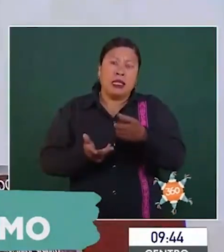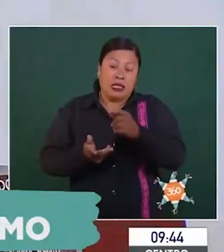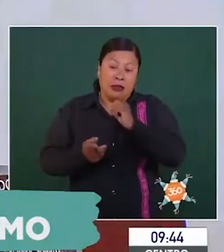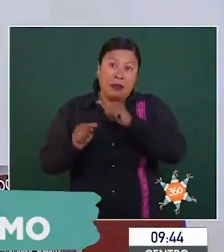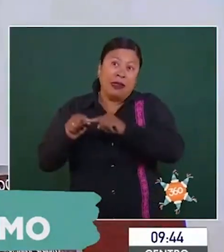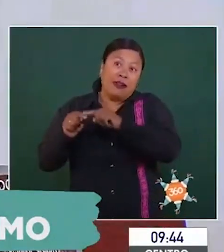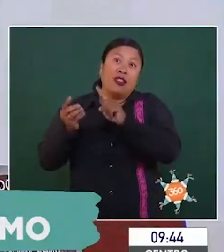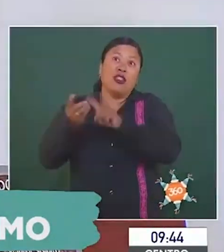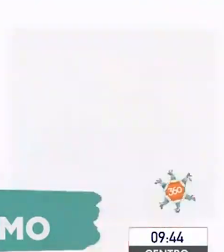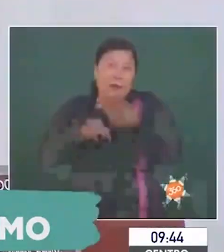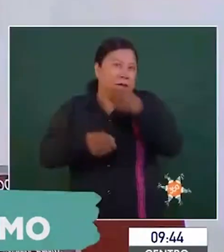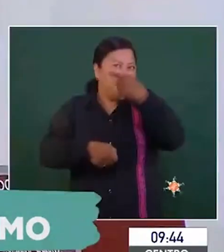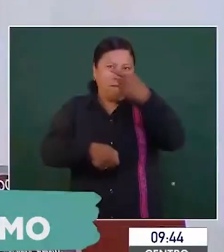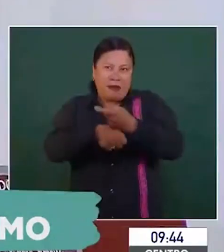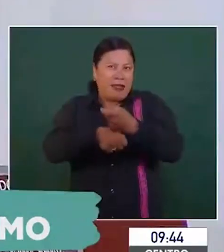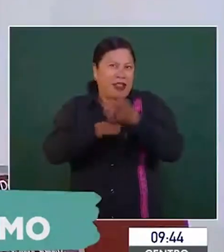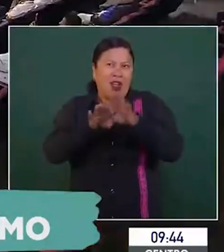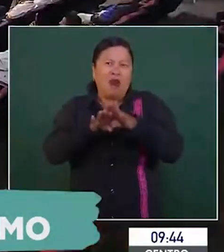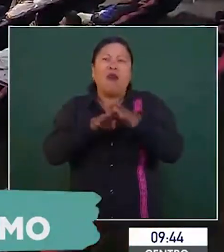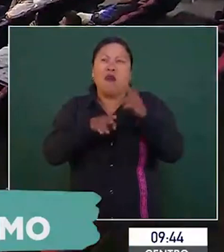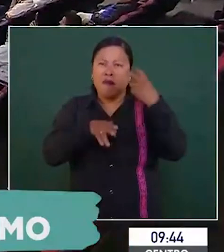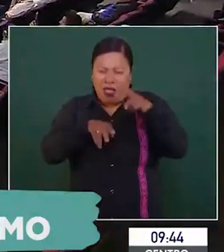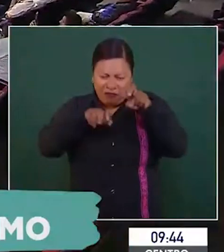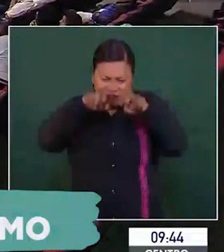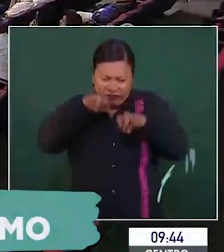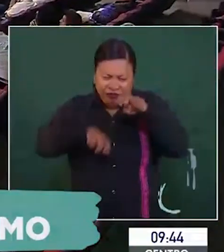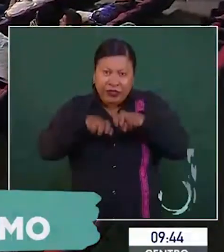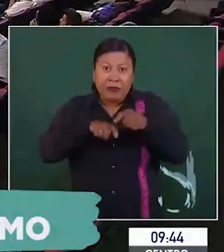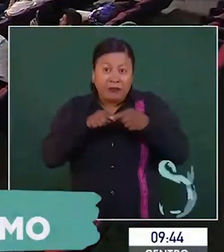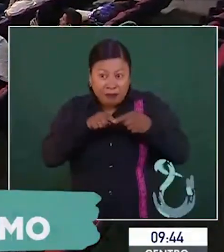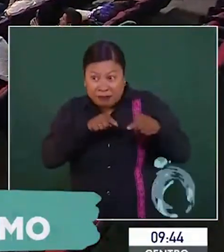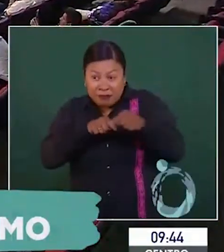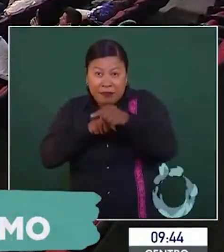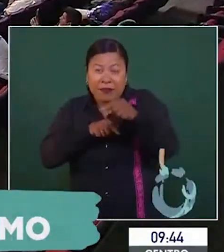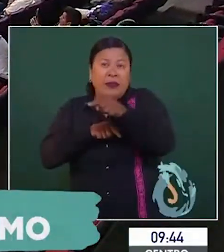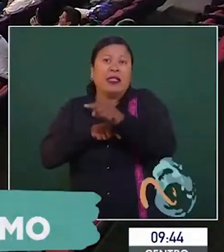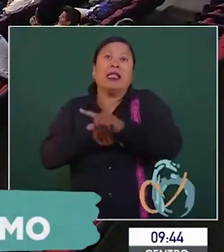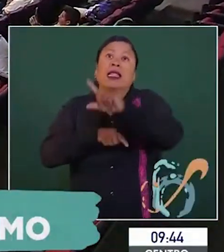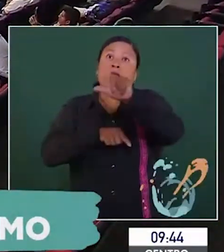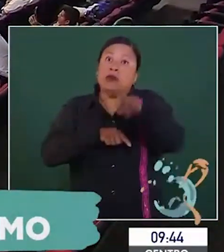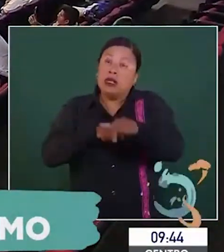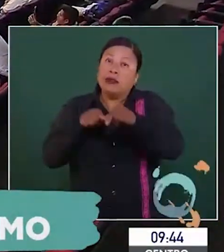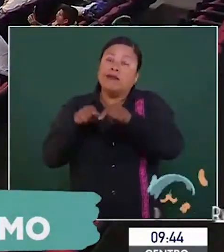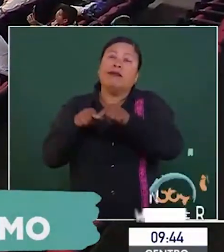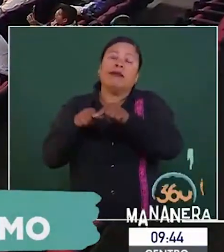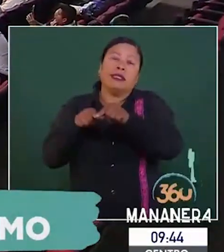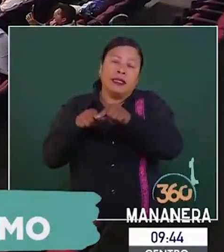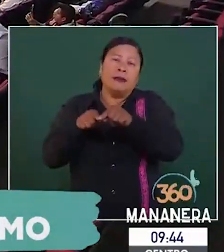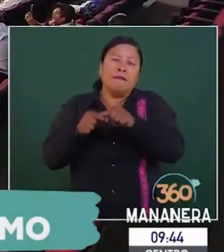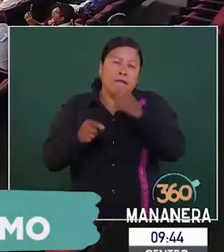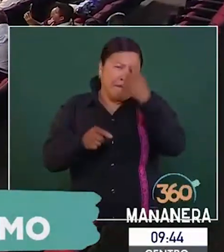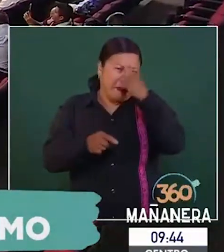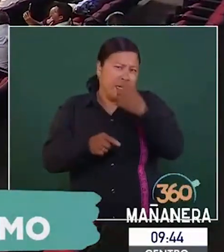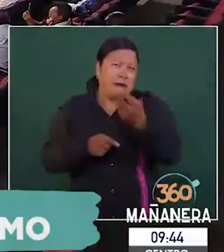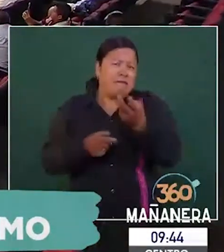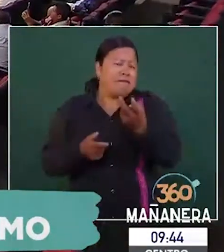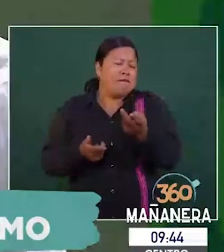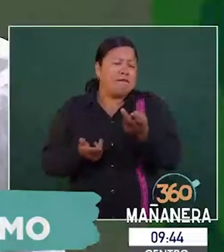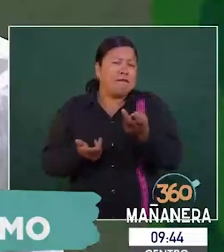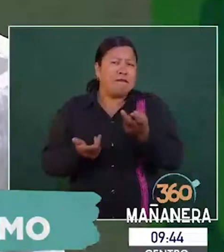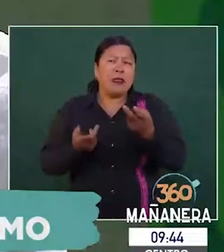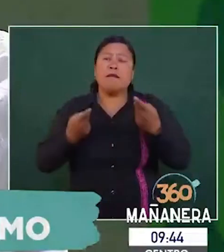llegar a Coatzacoalcos y ya luego se abre para que